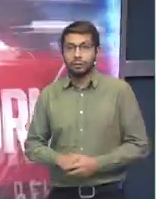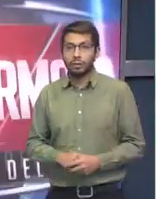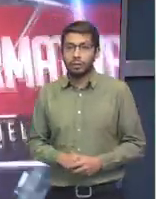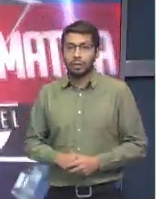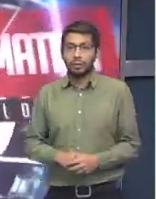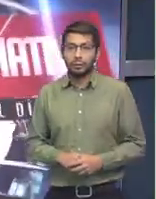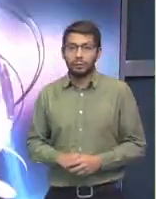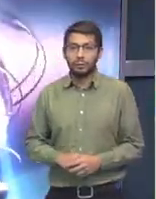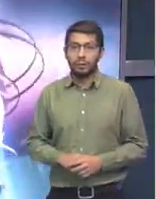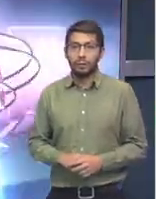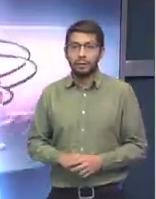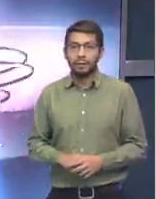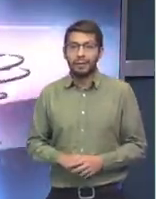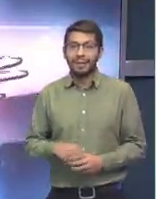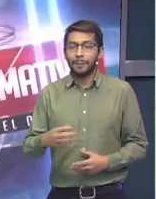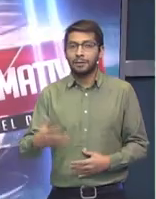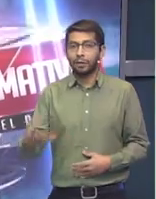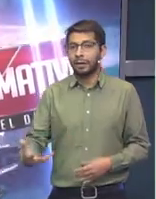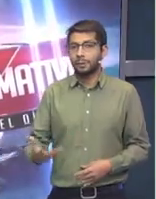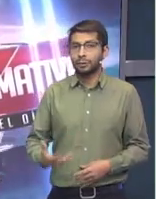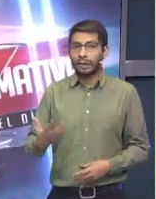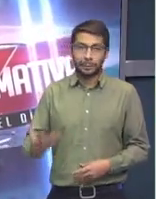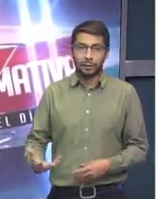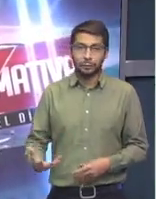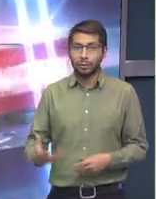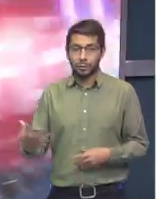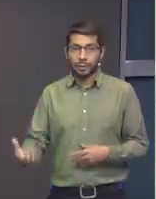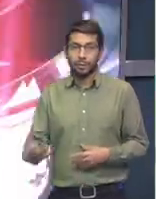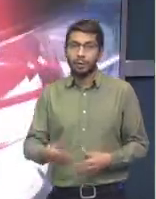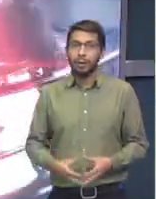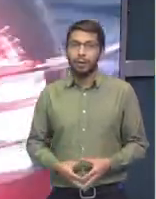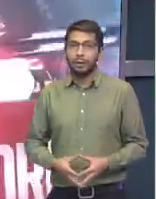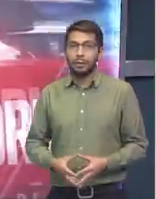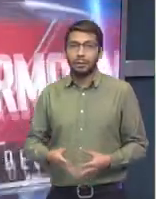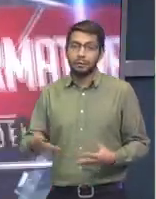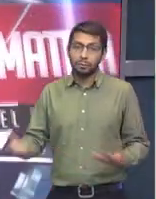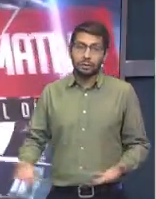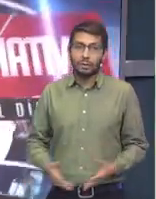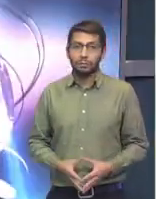nosotros los televidentes. ¿Qué pasa con aquella persona que pierde el turno, obviamente, por